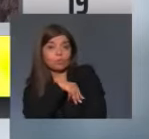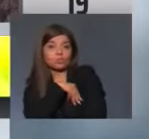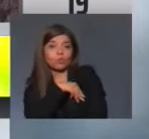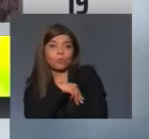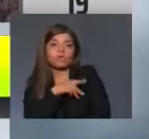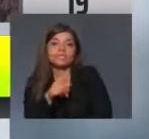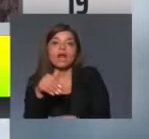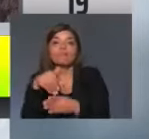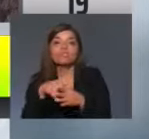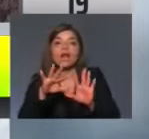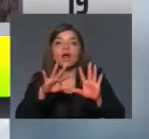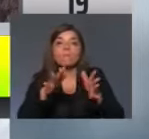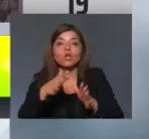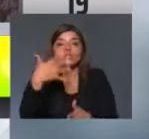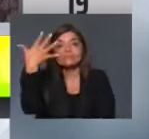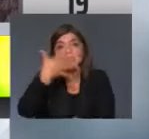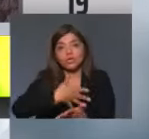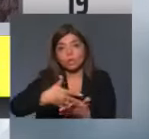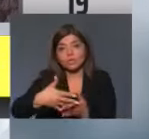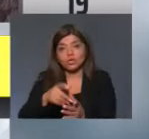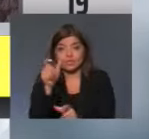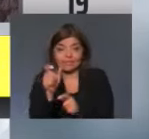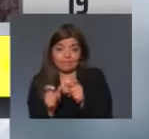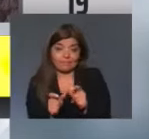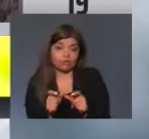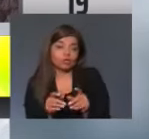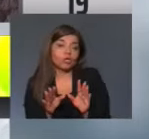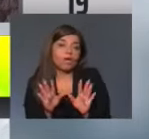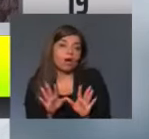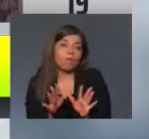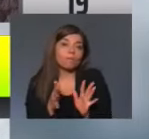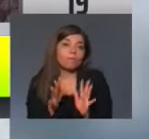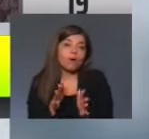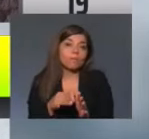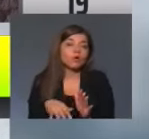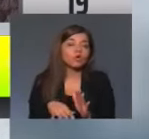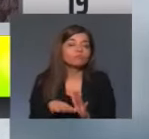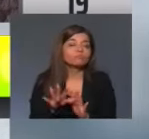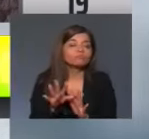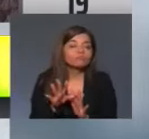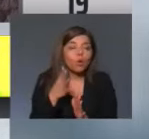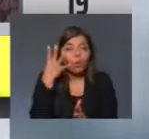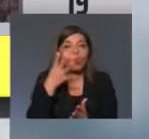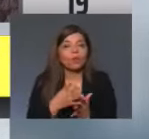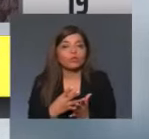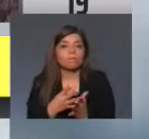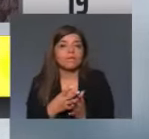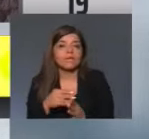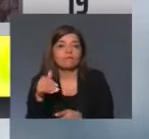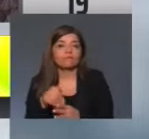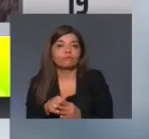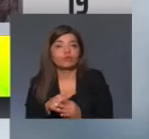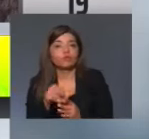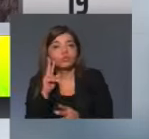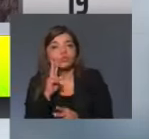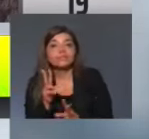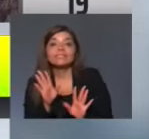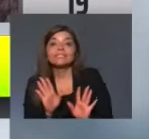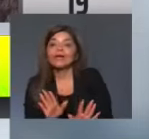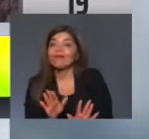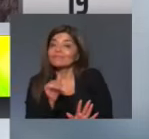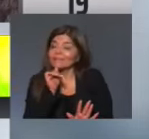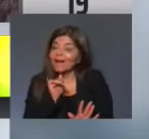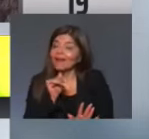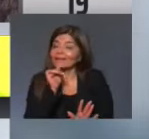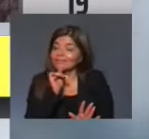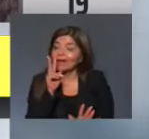votaron alrededor de 5 millones de personas, así que un poco más de 4.000 votos es una cifra muy ínfima, por eso no tiene valor predictivo todavía, y